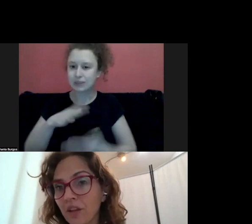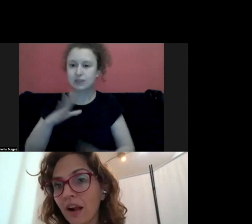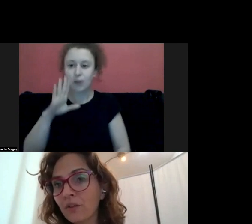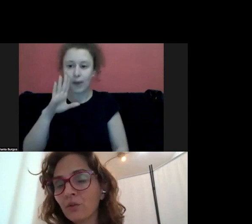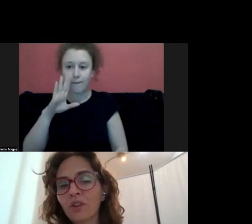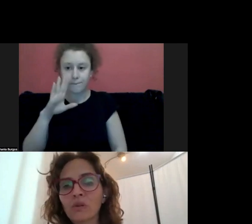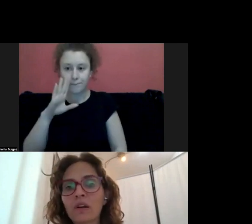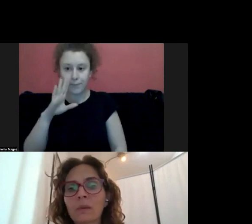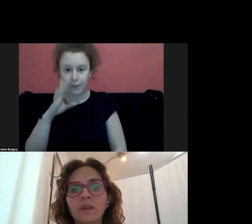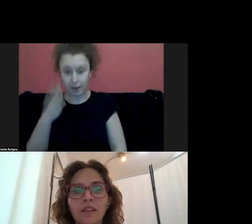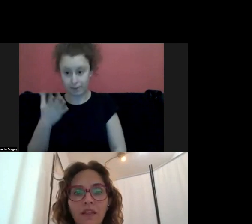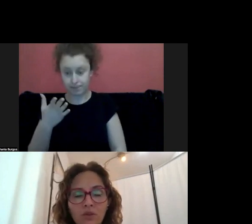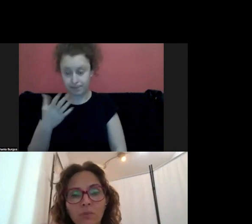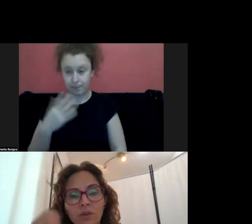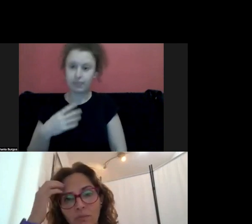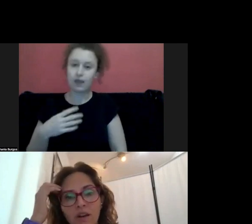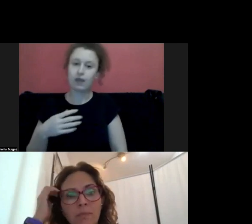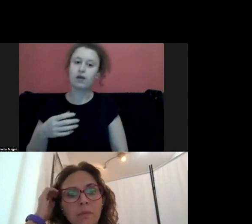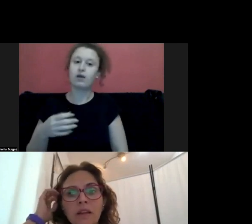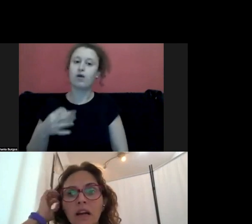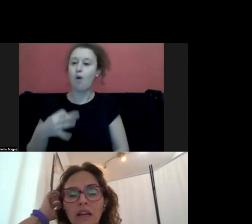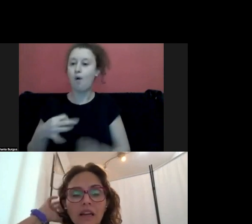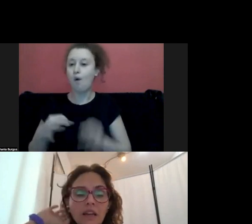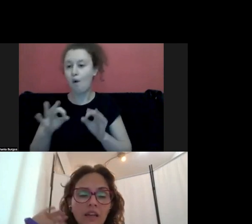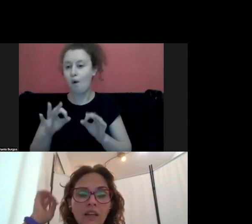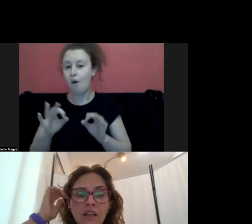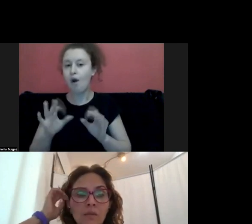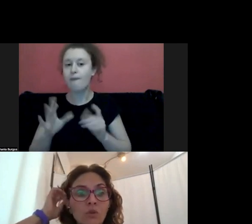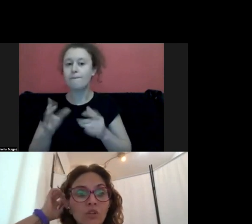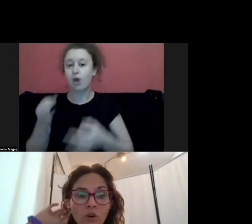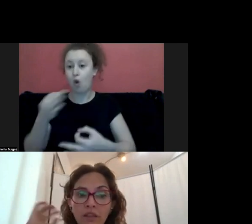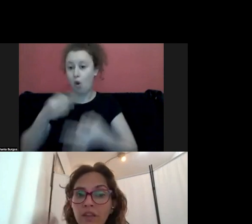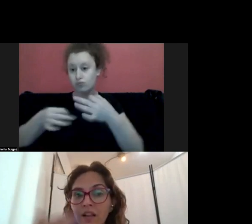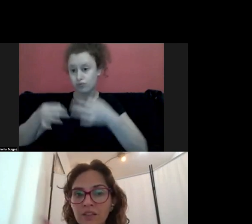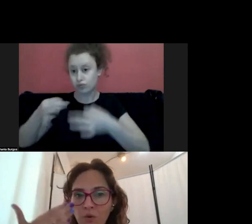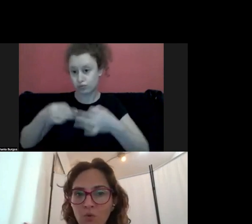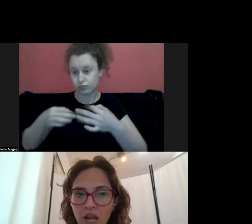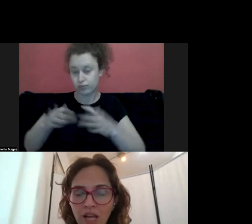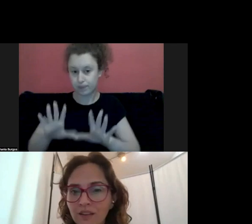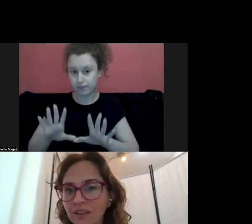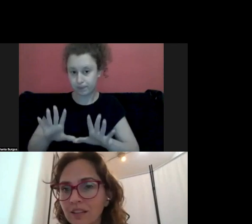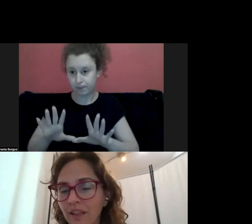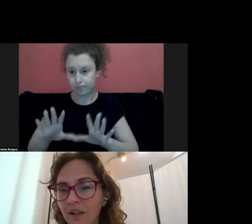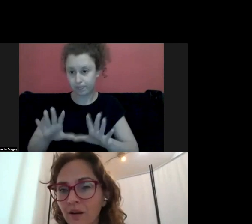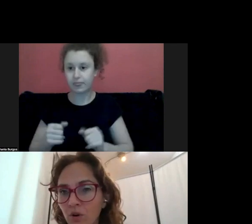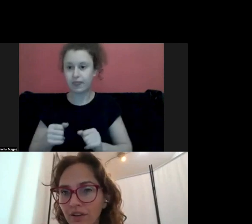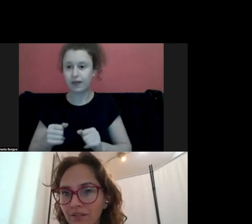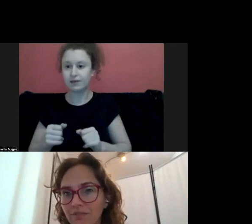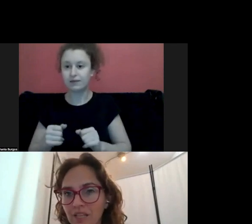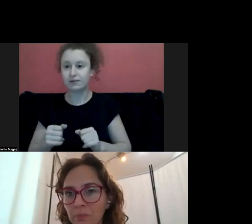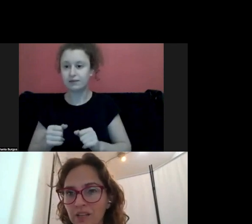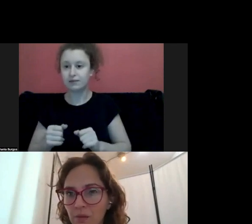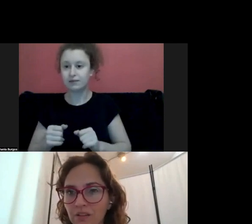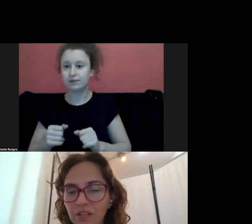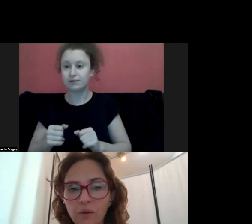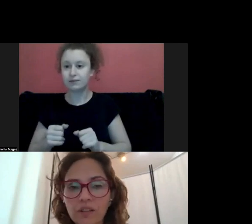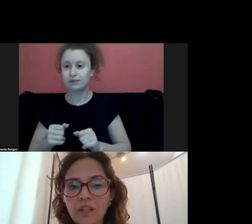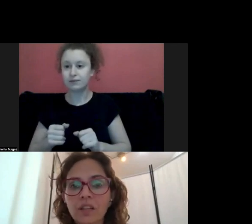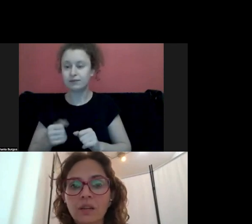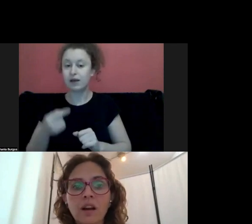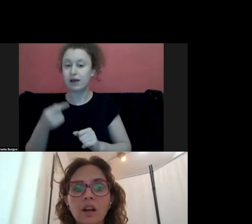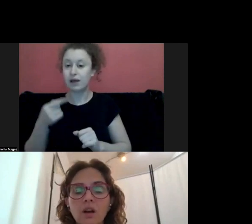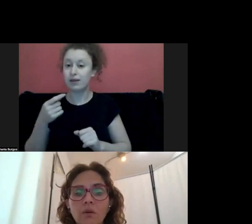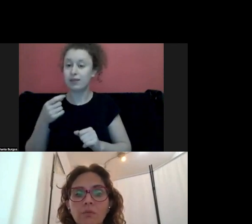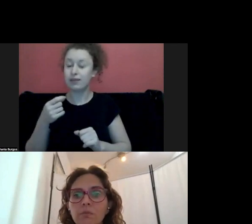me van llegando de forma repetida. De hecho, por ejemplo, la primera motivó que hiciera hasta una entrada del blog expresamente con